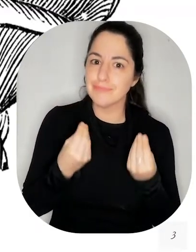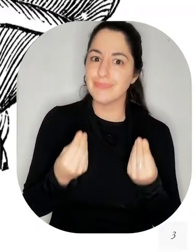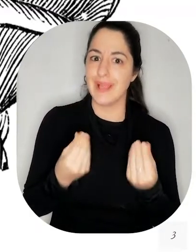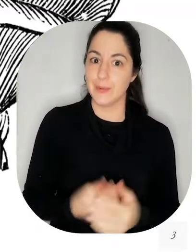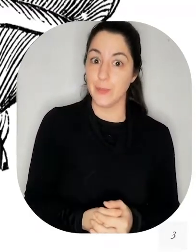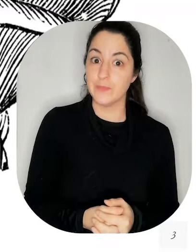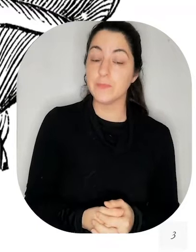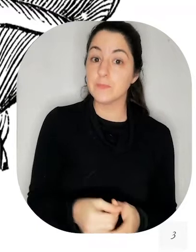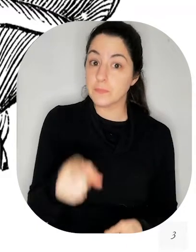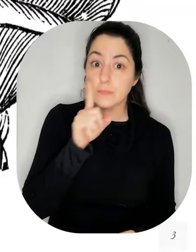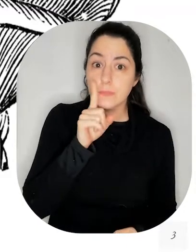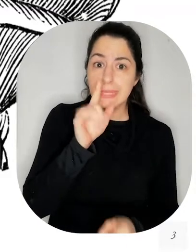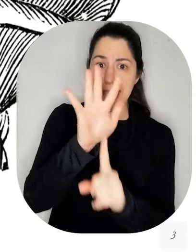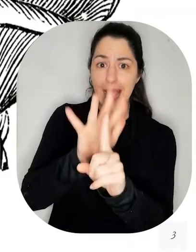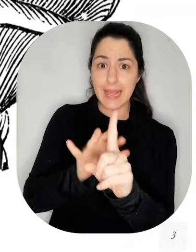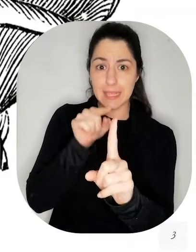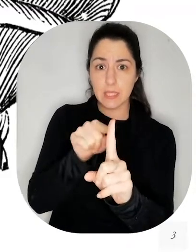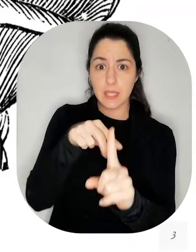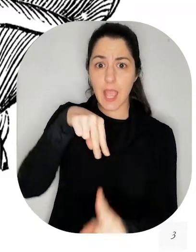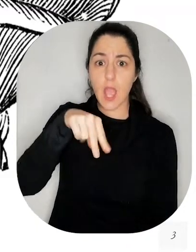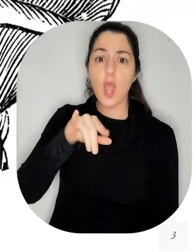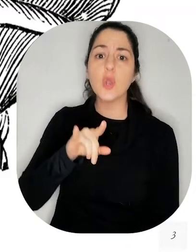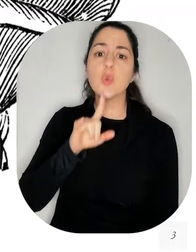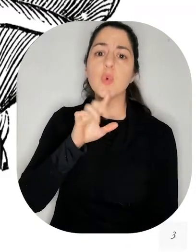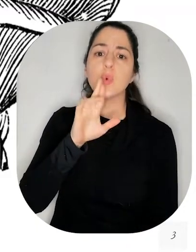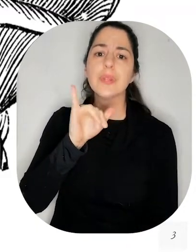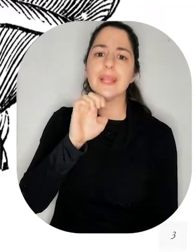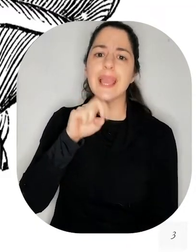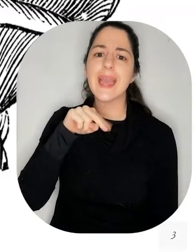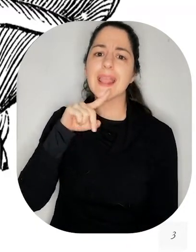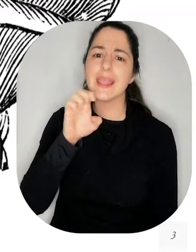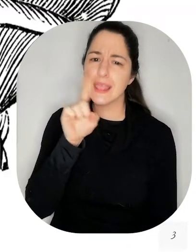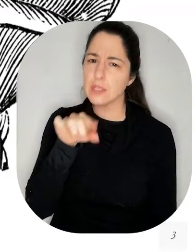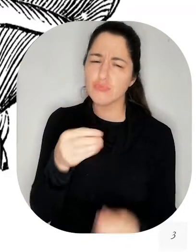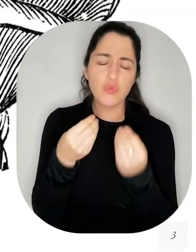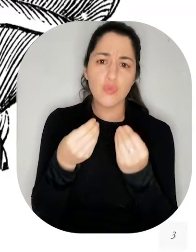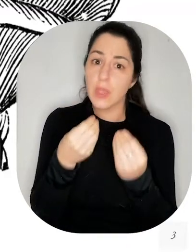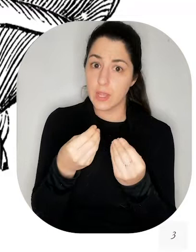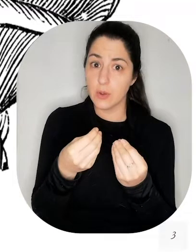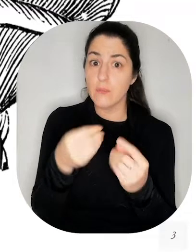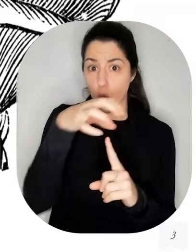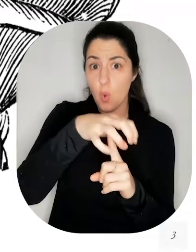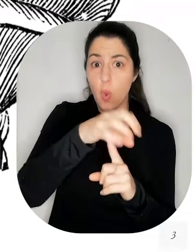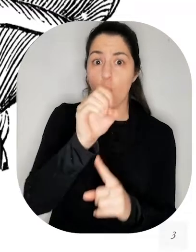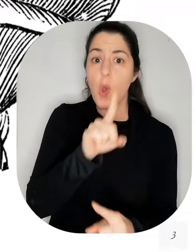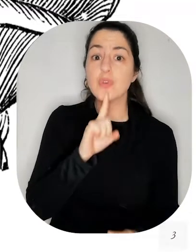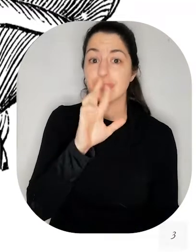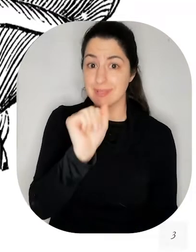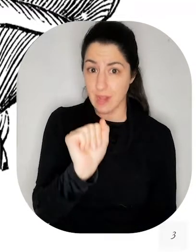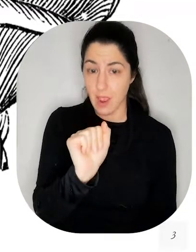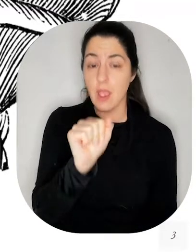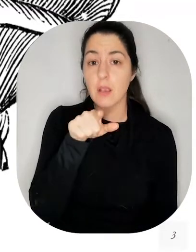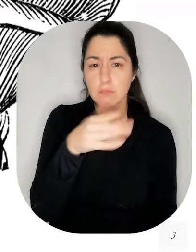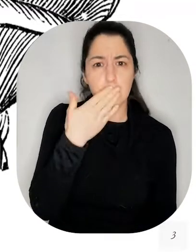saludable. Tiene un perfil de nutrientes básicos muy bueno, mejor incluso que otros hongos